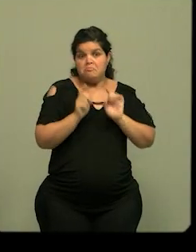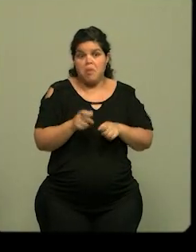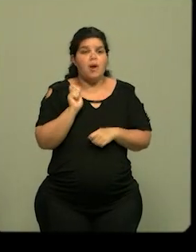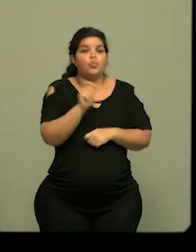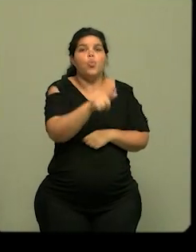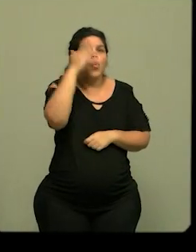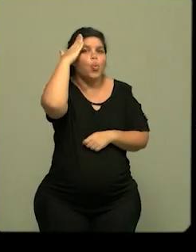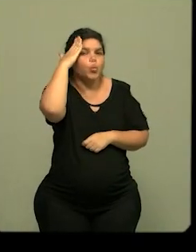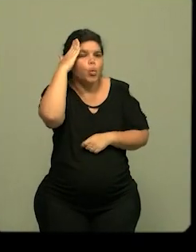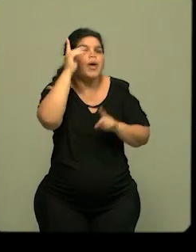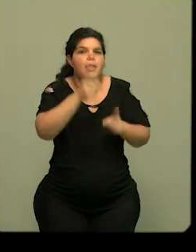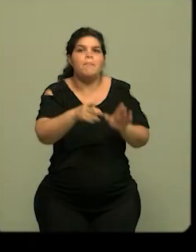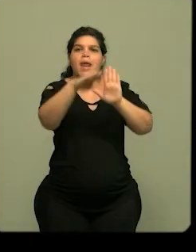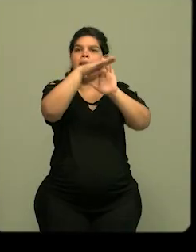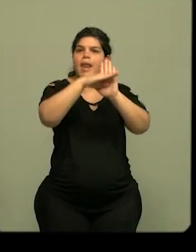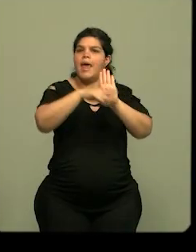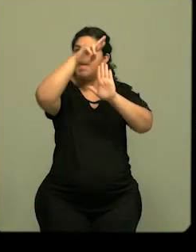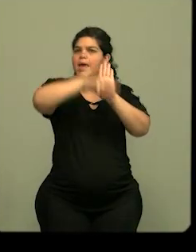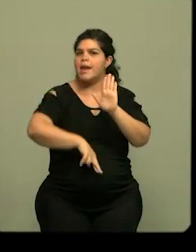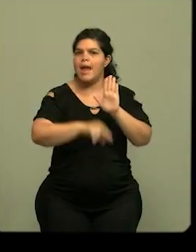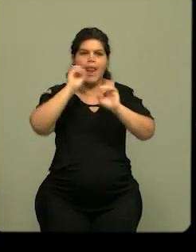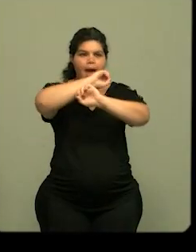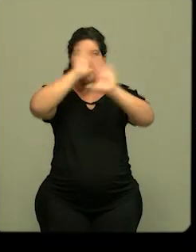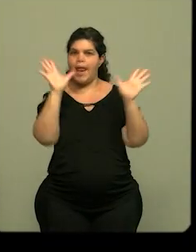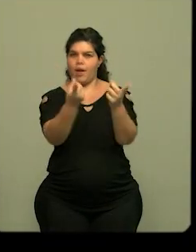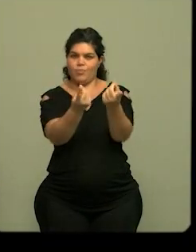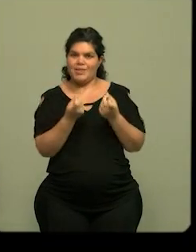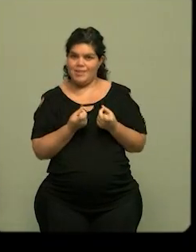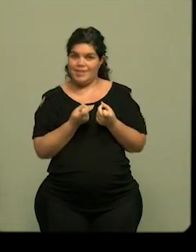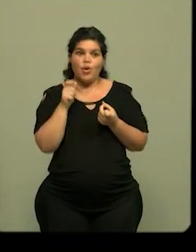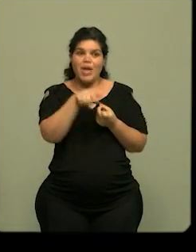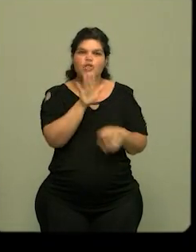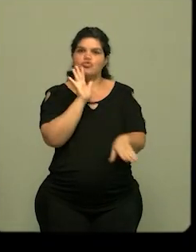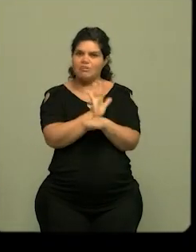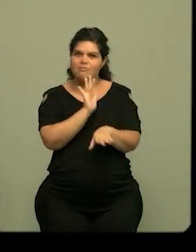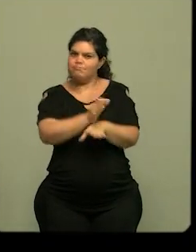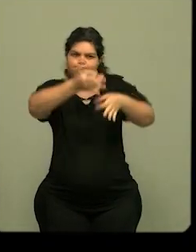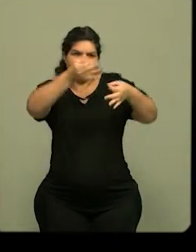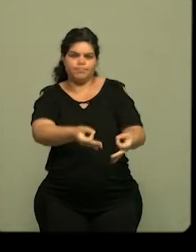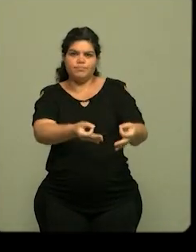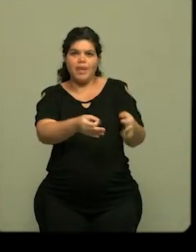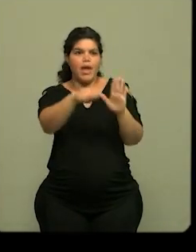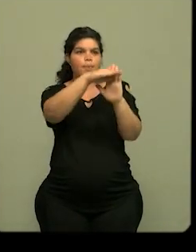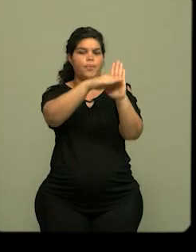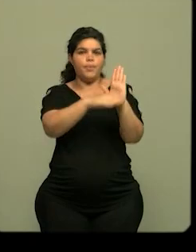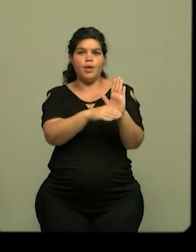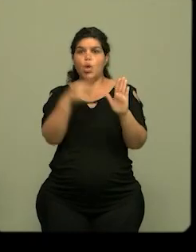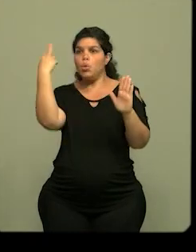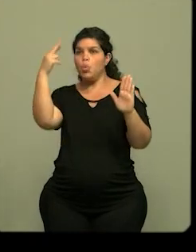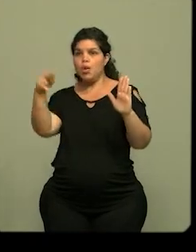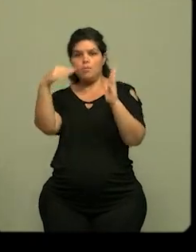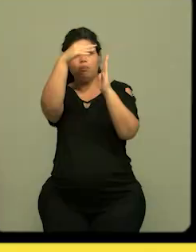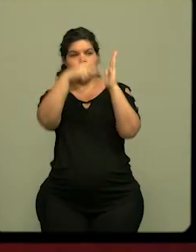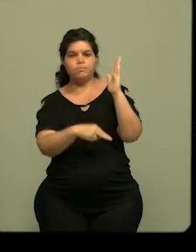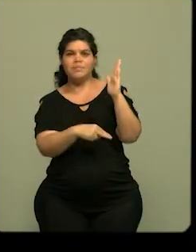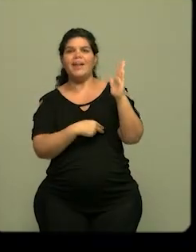nosotros tenemos que marcar como identidad en cada destino turístico, ¿no? ujú. Y el turista claramente se amolda. El turista también está buscando esa experiencia auténtica y esa experiencia